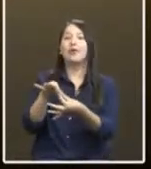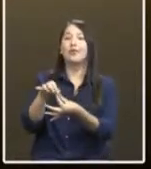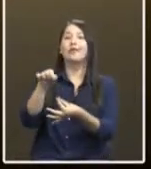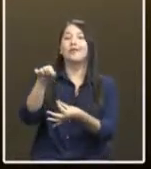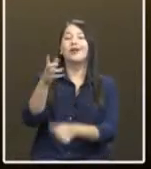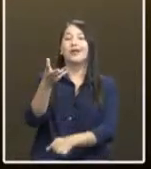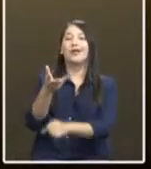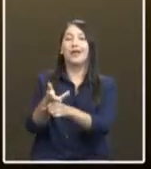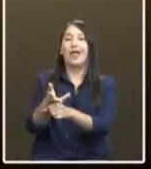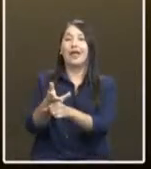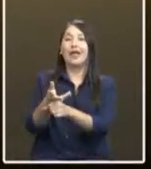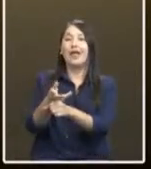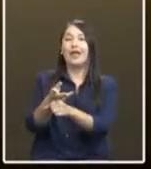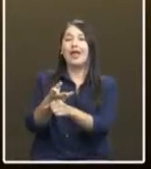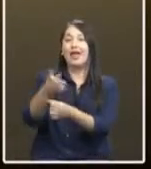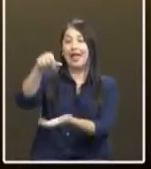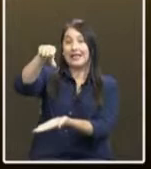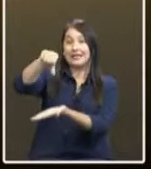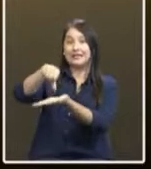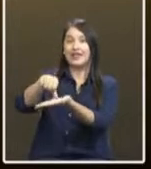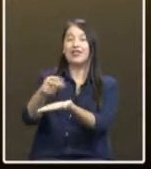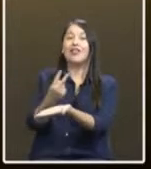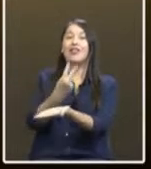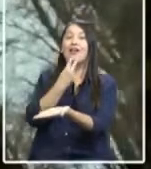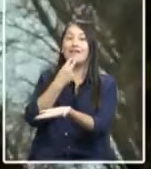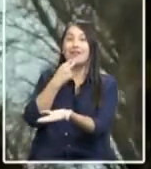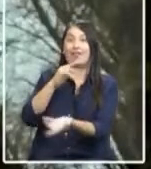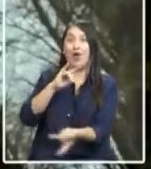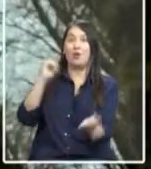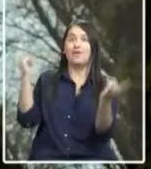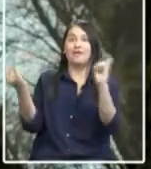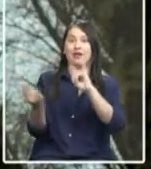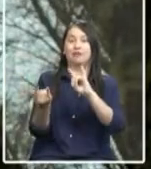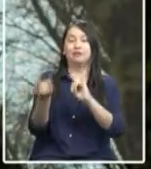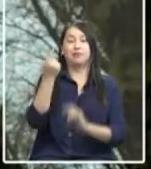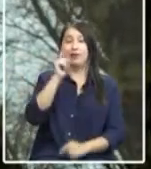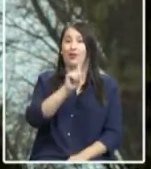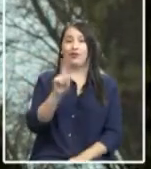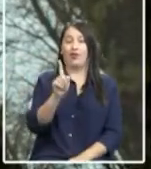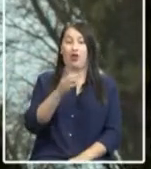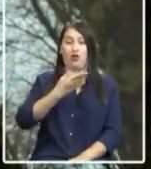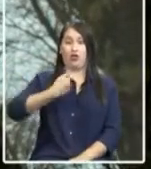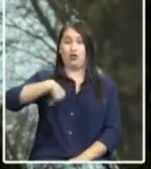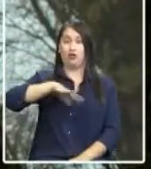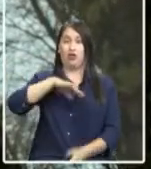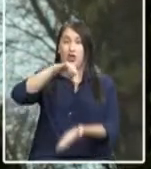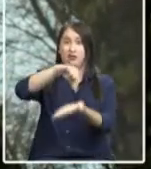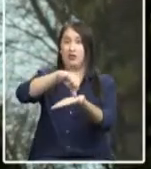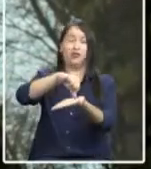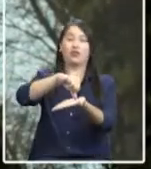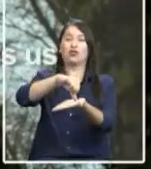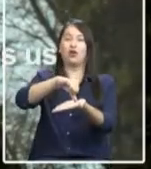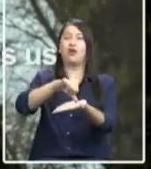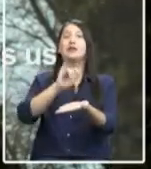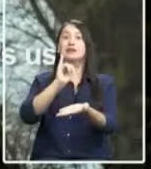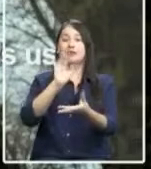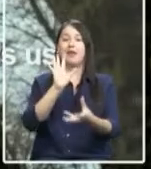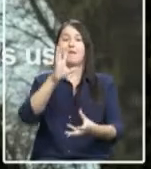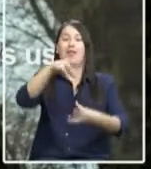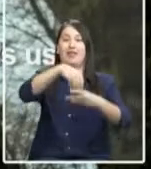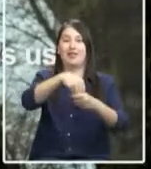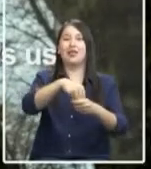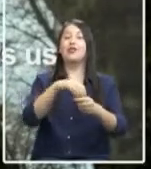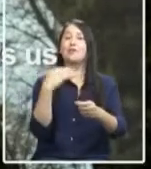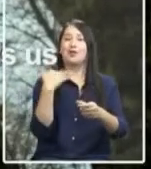centro de la vida y del universo. Pero eso no es así. Nosotros no somos el centro, somos una parte muy importante, pero hay